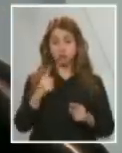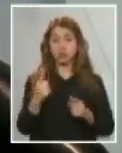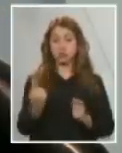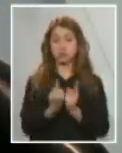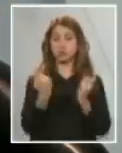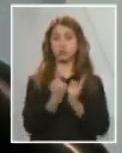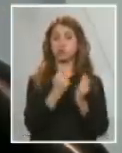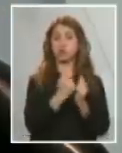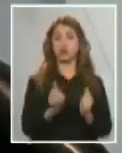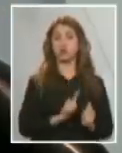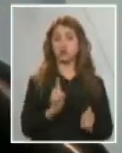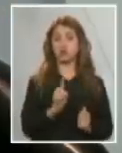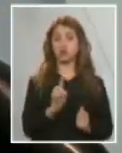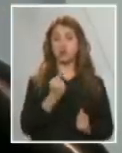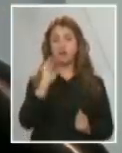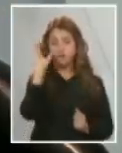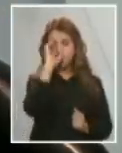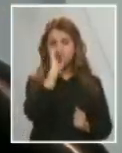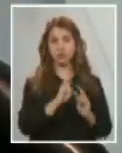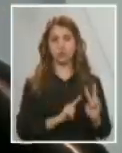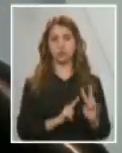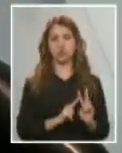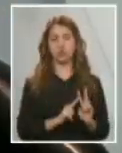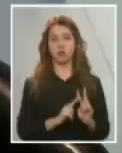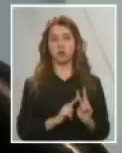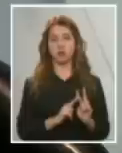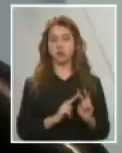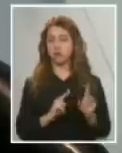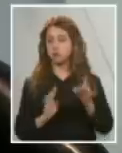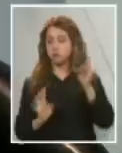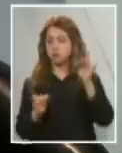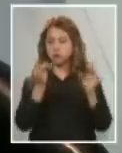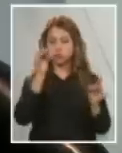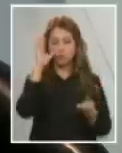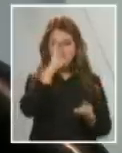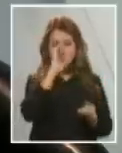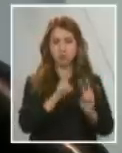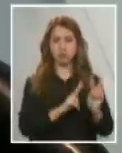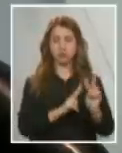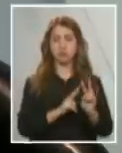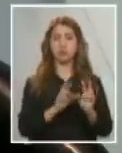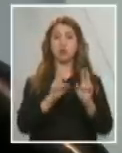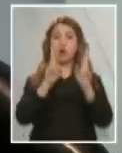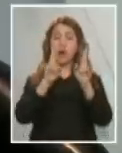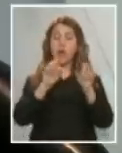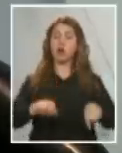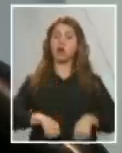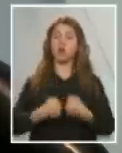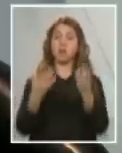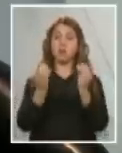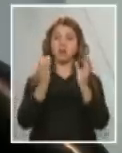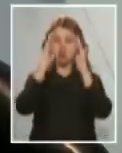nosotros, están buscando soluciones que van a romper muchos paradigmas. Pablo, sí. ¿Qué